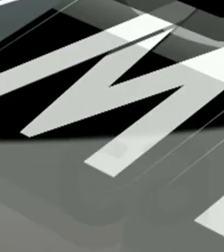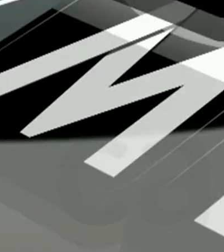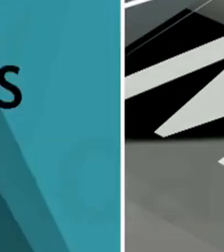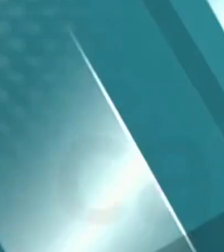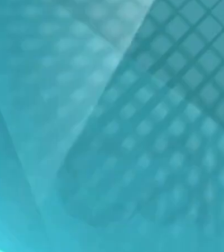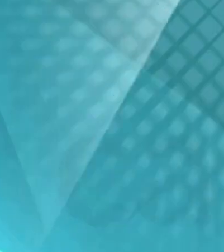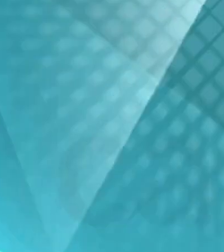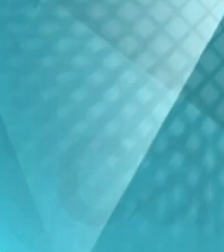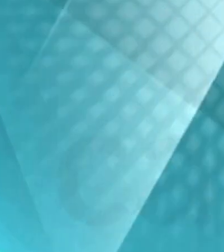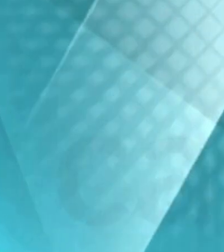bien